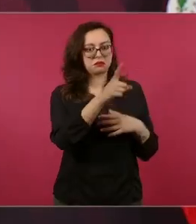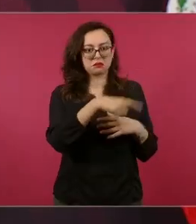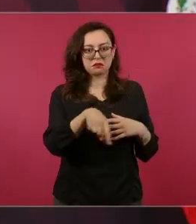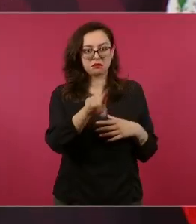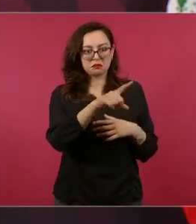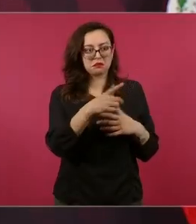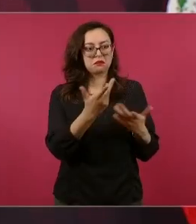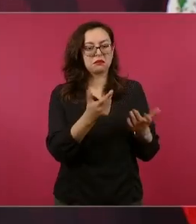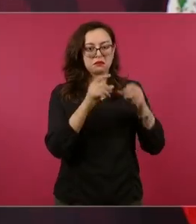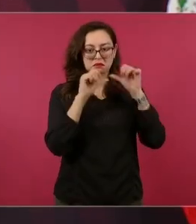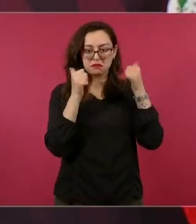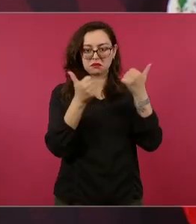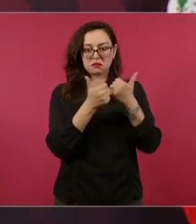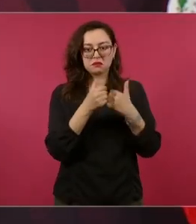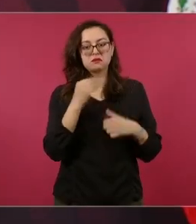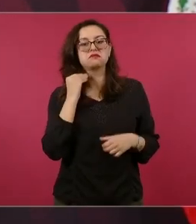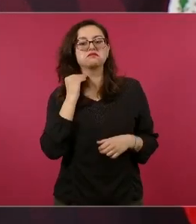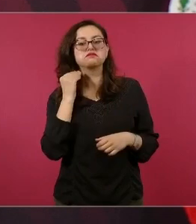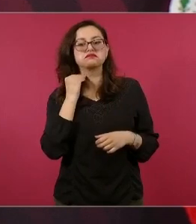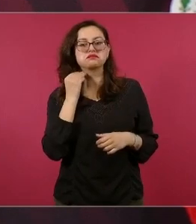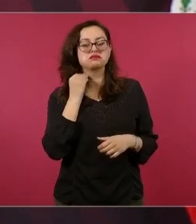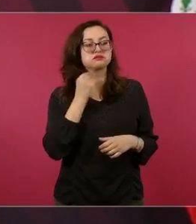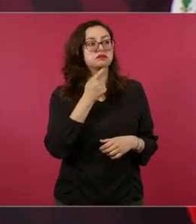de las barras de abogado,